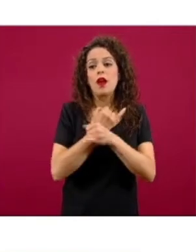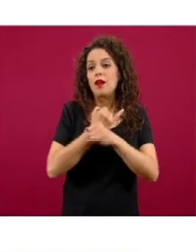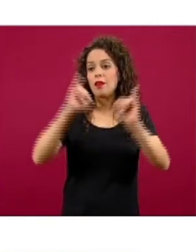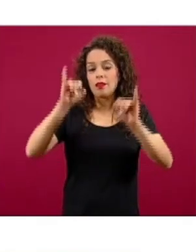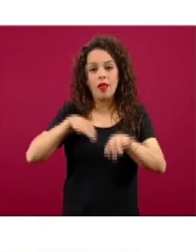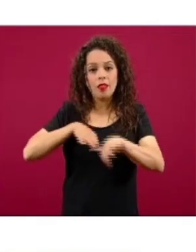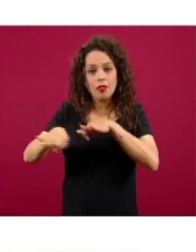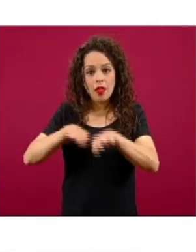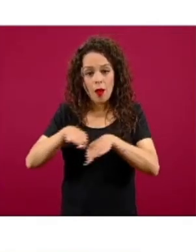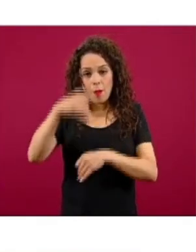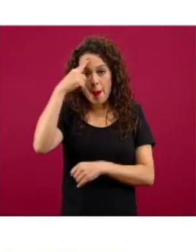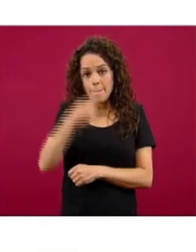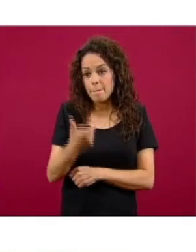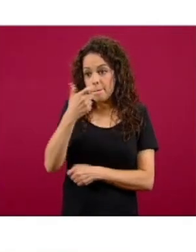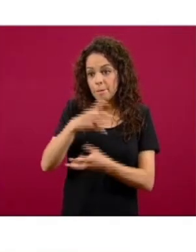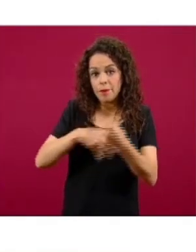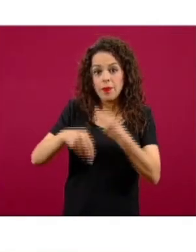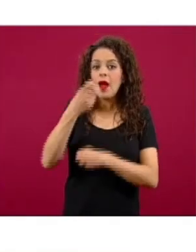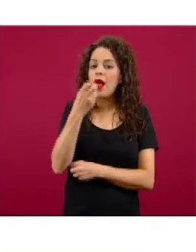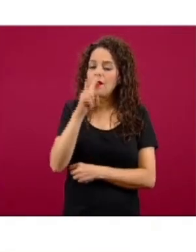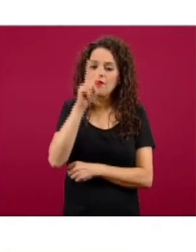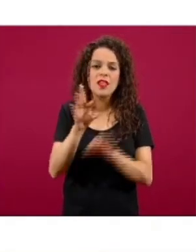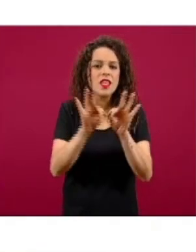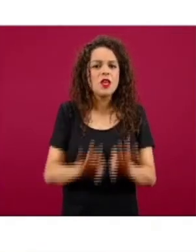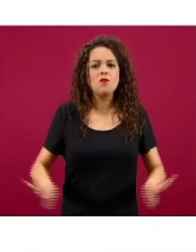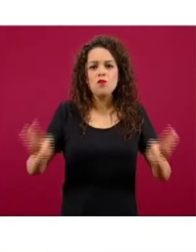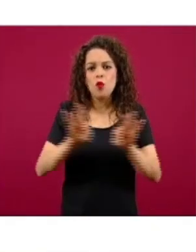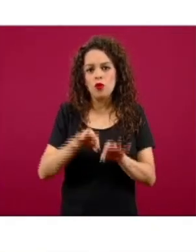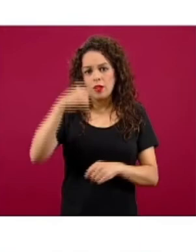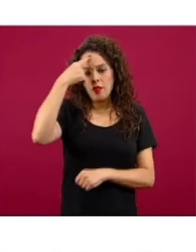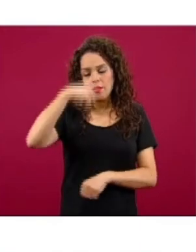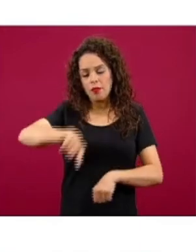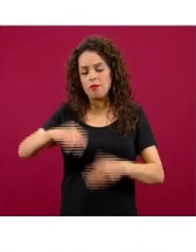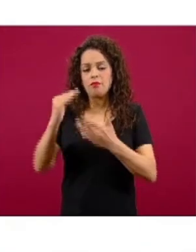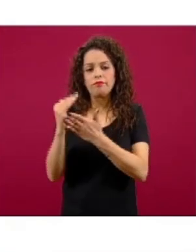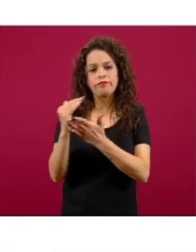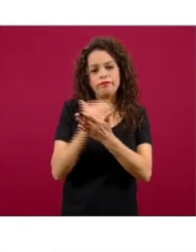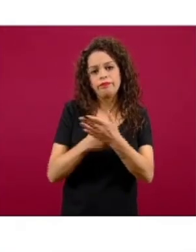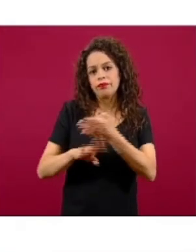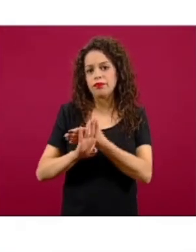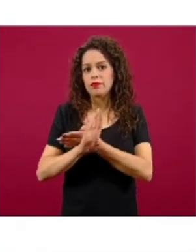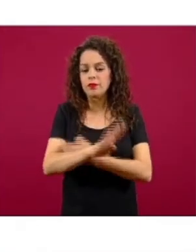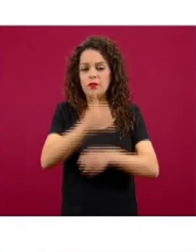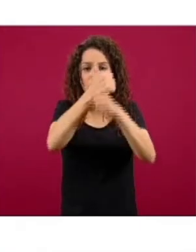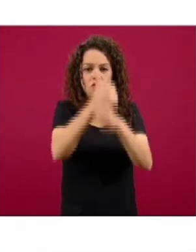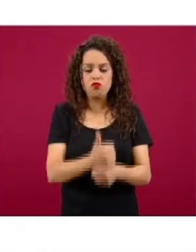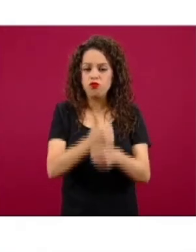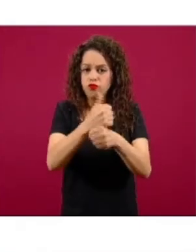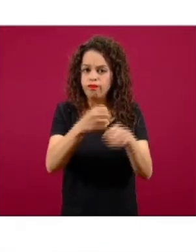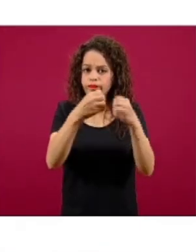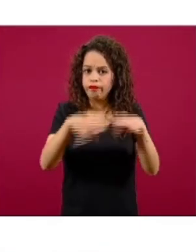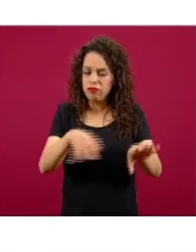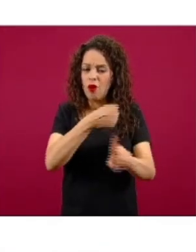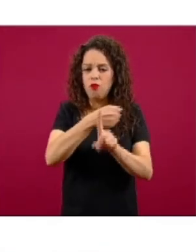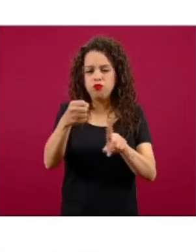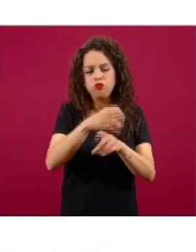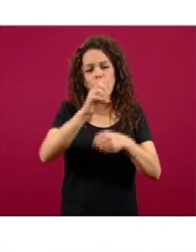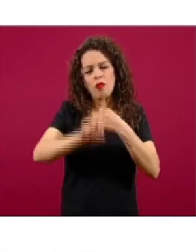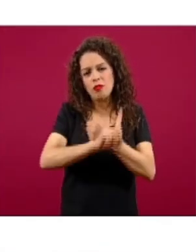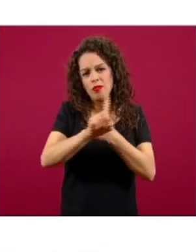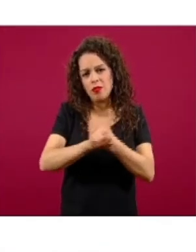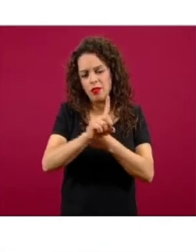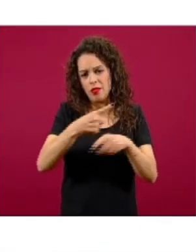salir del ciclo de violencia, y esto está en el objetivo 1 de Proigualdad, que